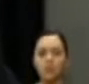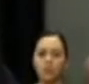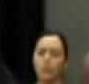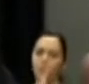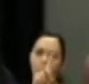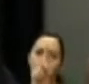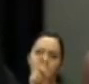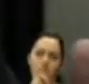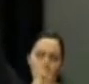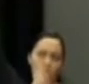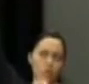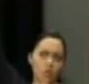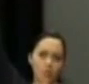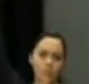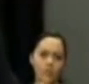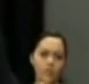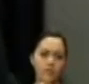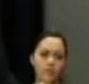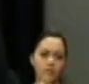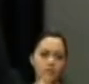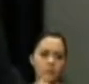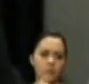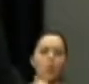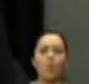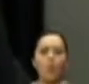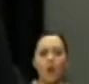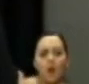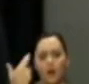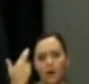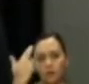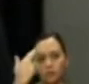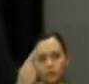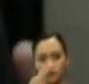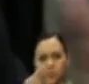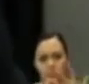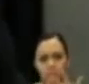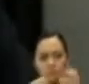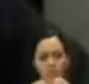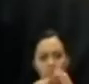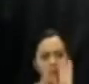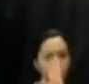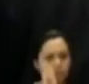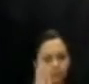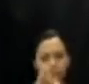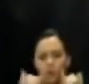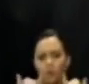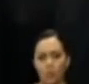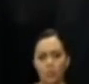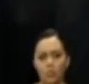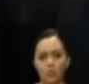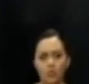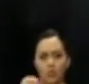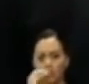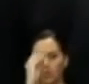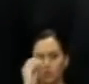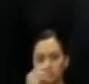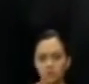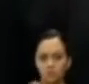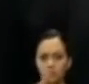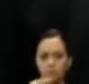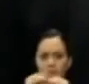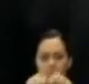consultarle cuáles cree usted que fueron las razones de este rendimiento, de este crecimiento cualitativo y cuantitativo de